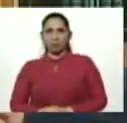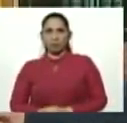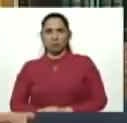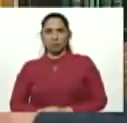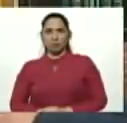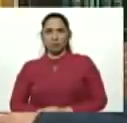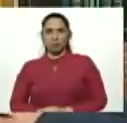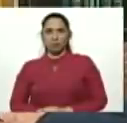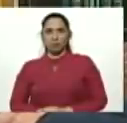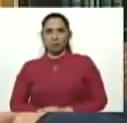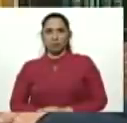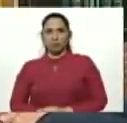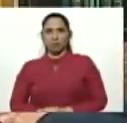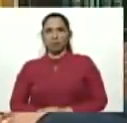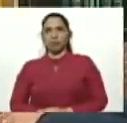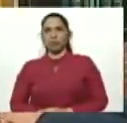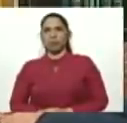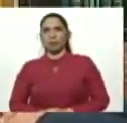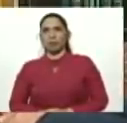Y 2 de Ecuador.